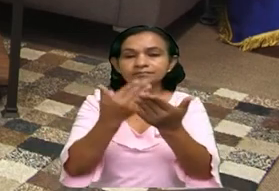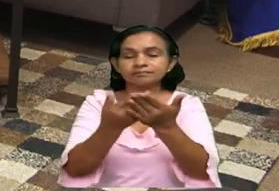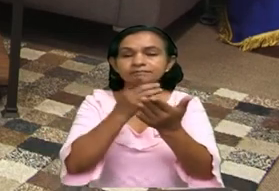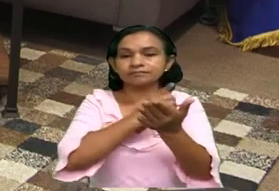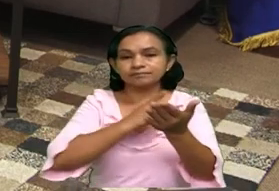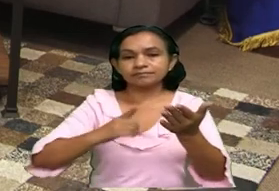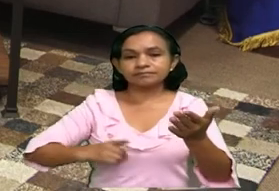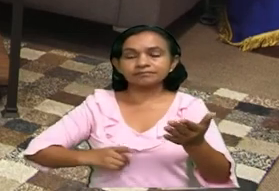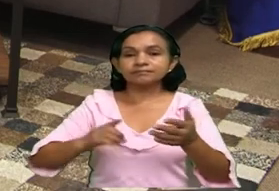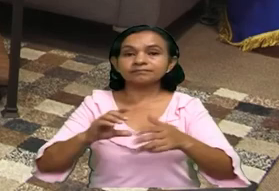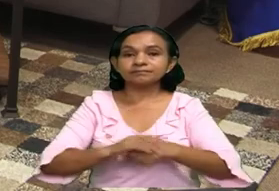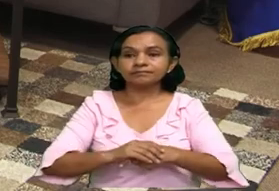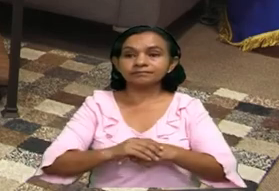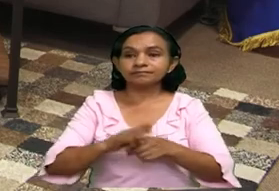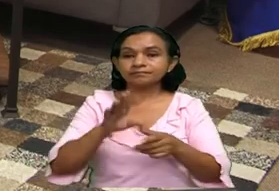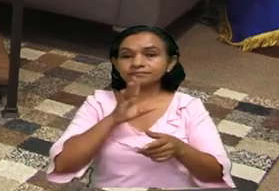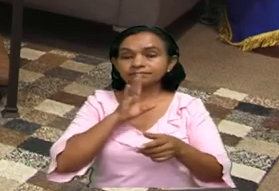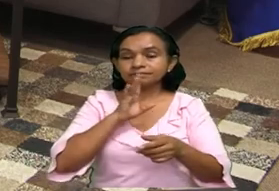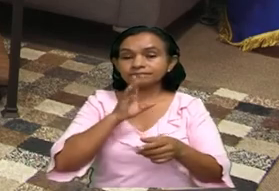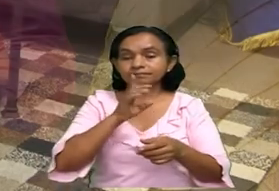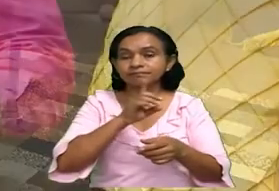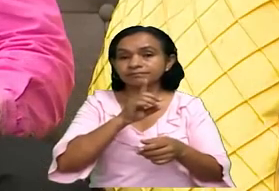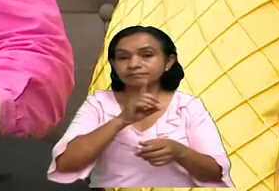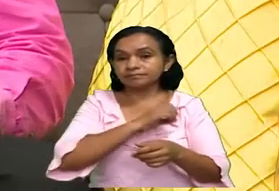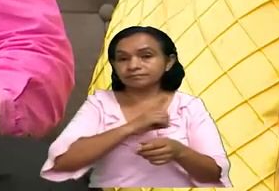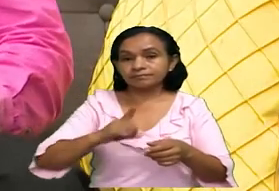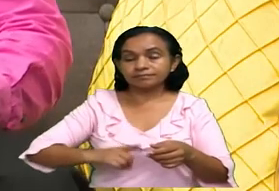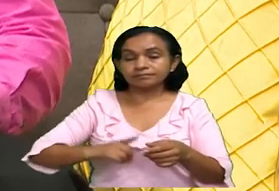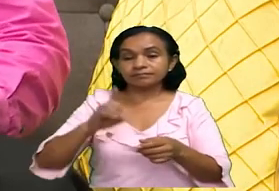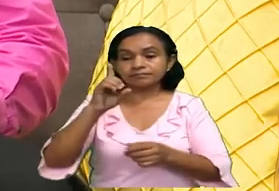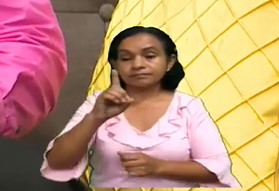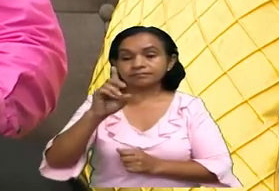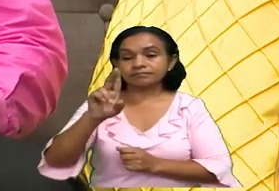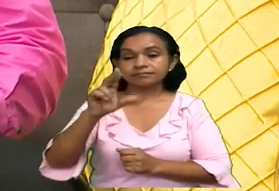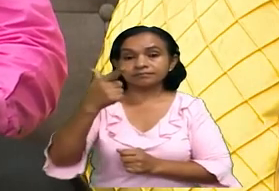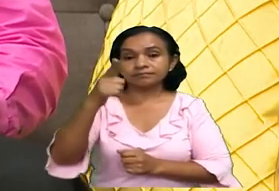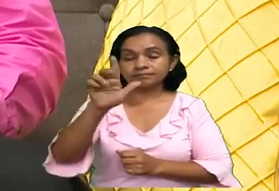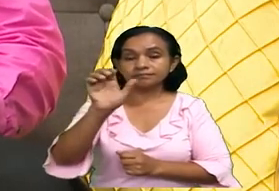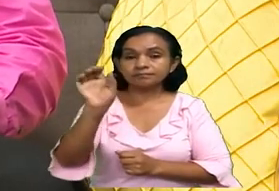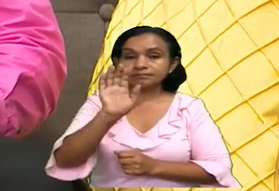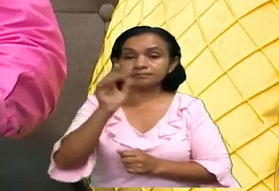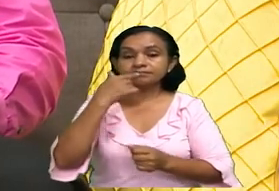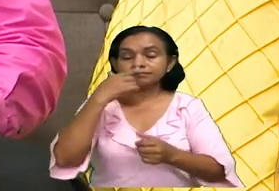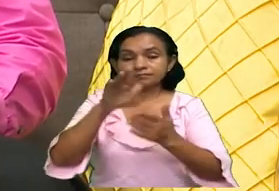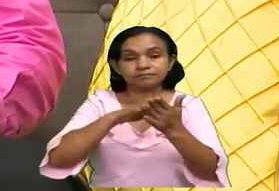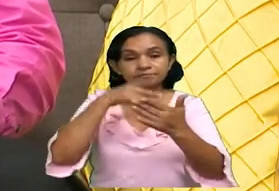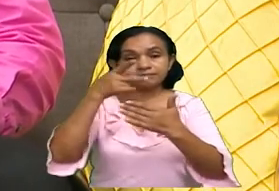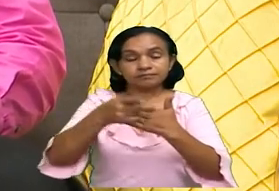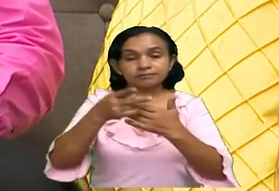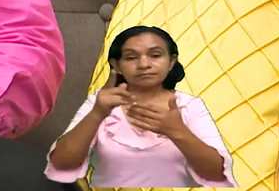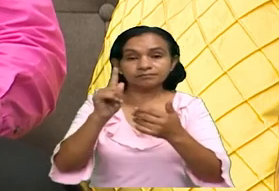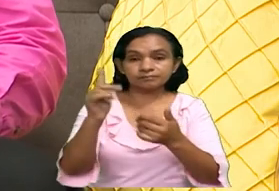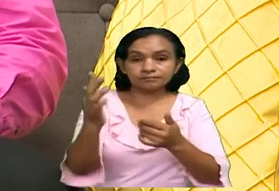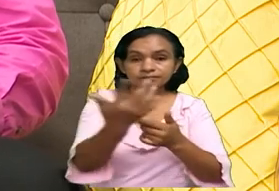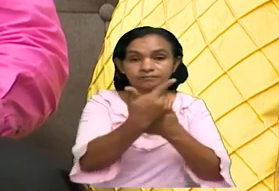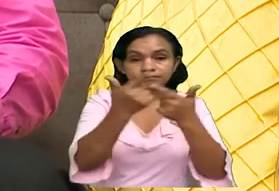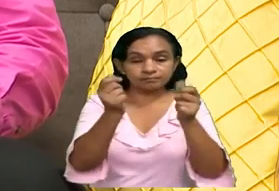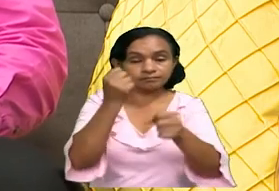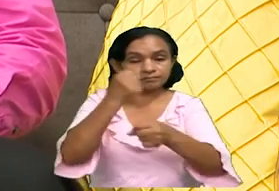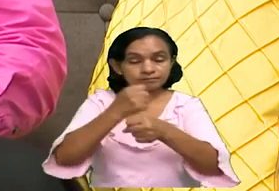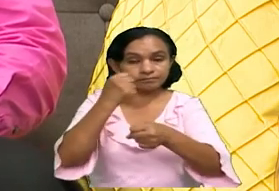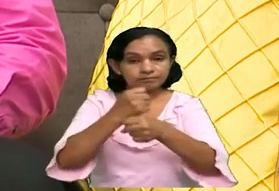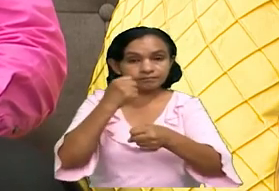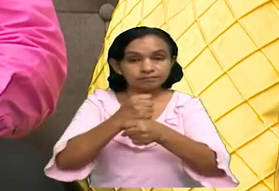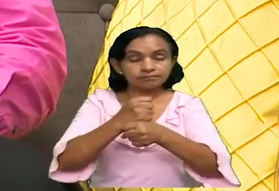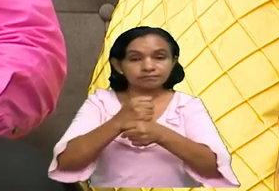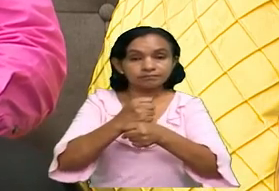Claro. Y bien, en palabras del diputado Douglas Alemán, despedimos nuestro programa desde el Parlamento. A nombre de todo el equipo que hace posible la transmisión de